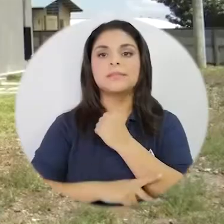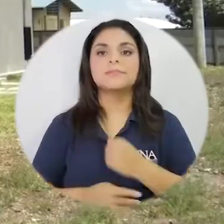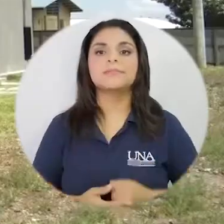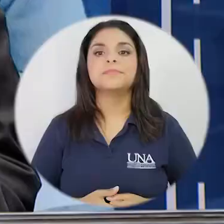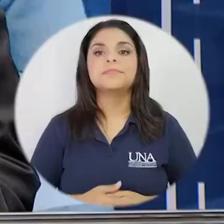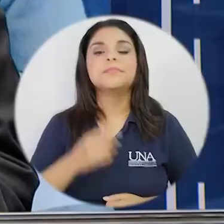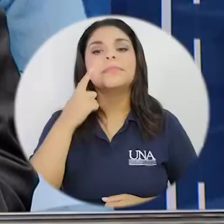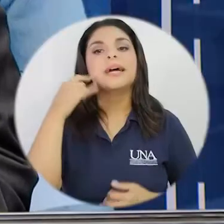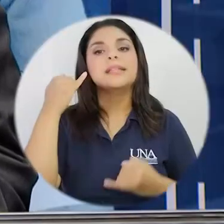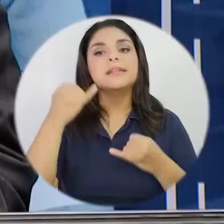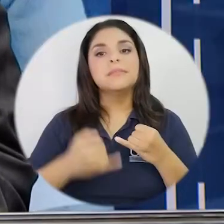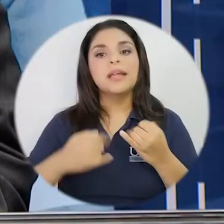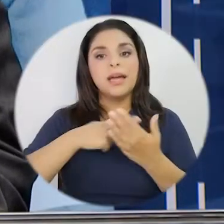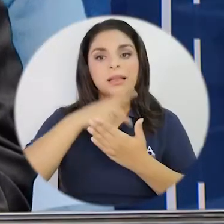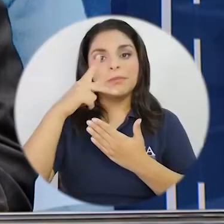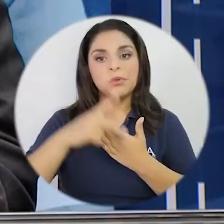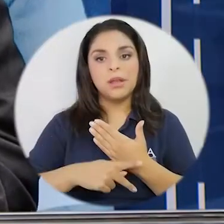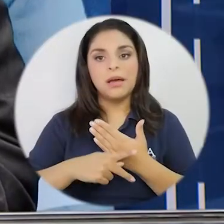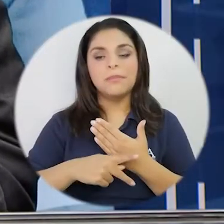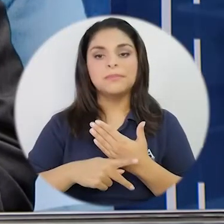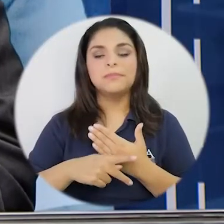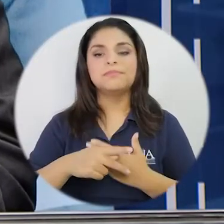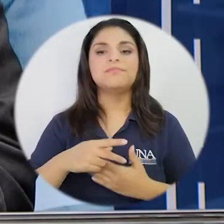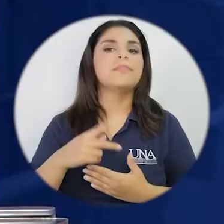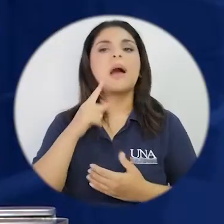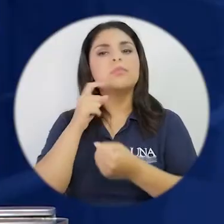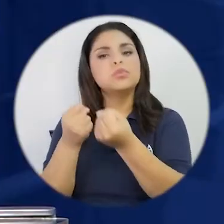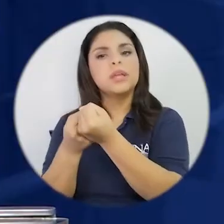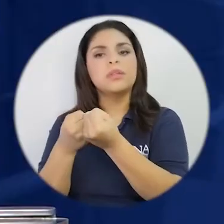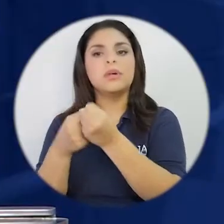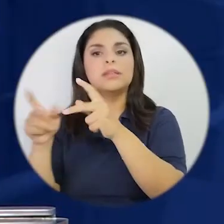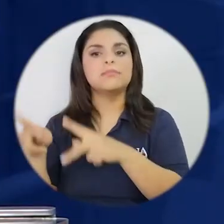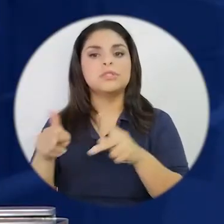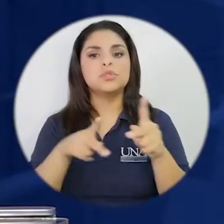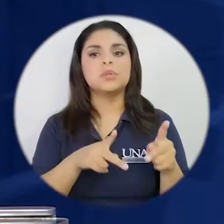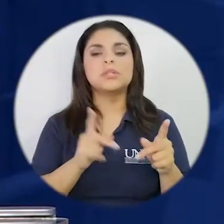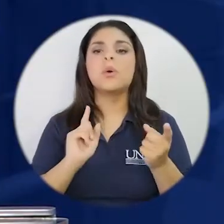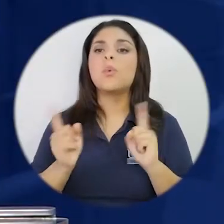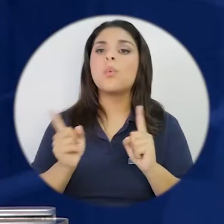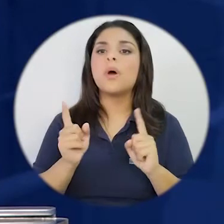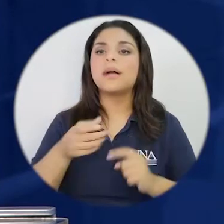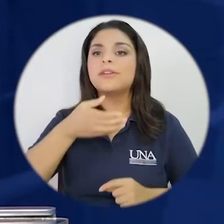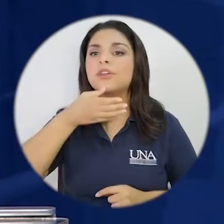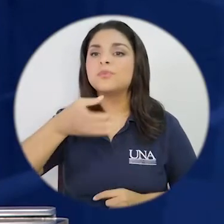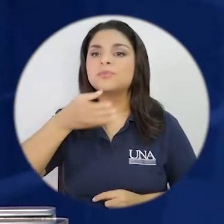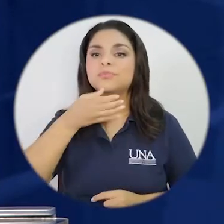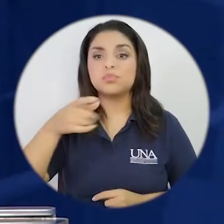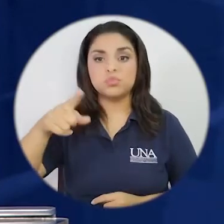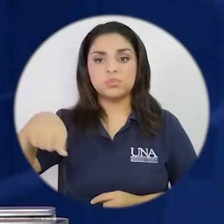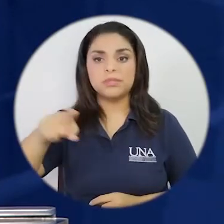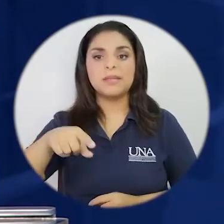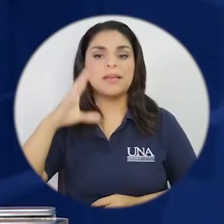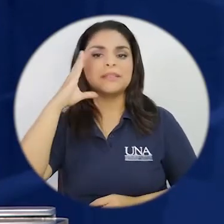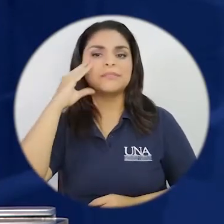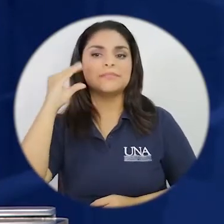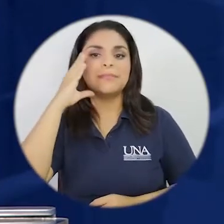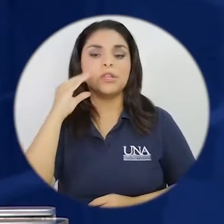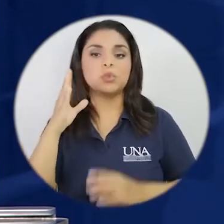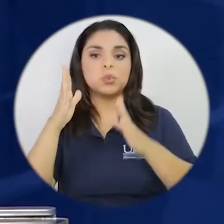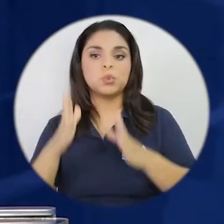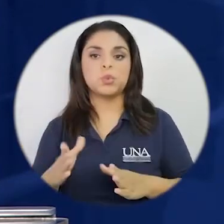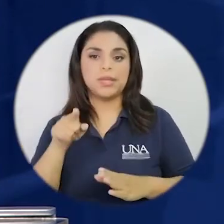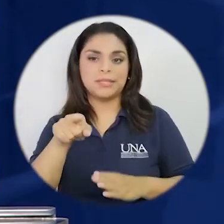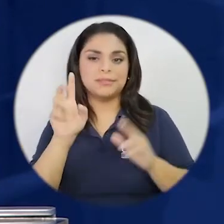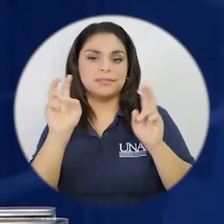ingreso del país. Finalmente, para concluir el programa, poniéndonos del lado de la gente, ¿qué recomendaciones le podría dar a usted